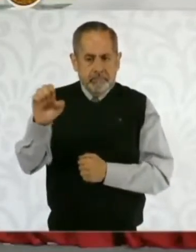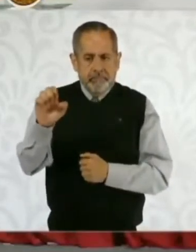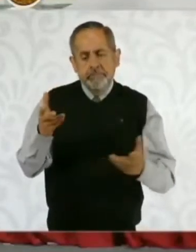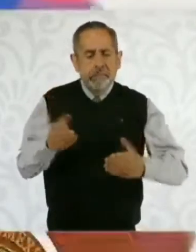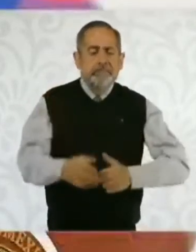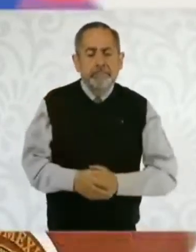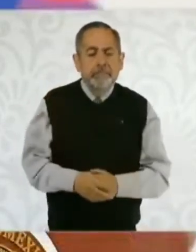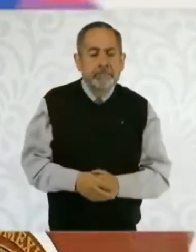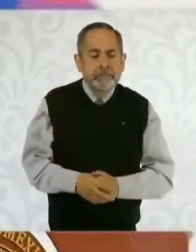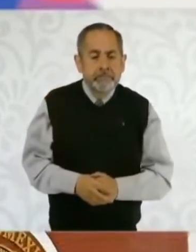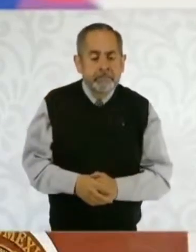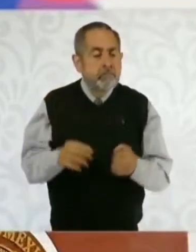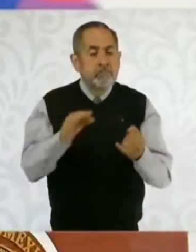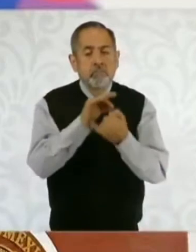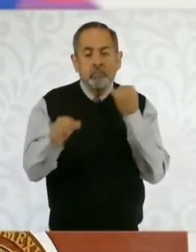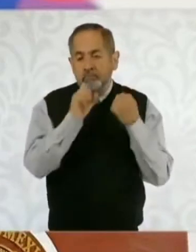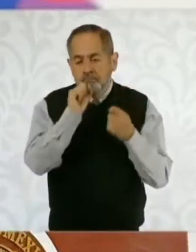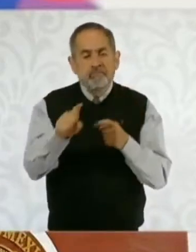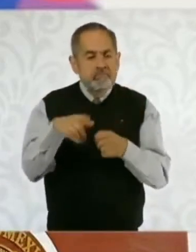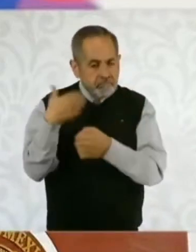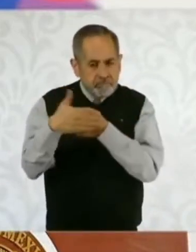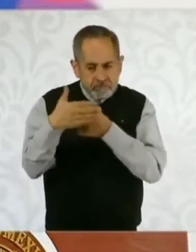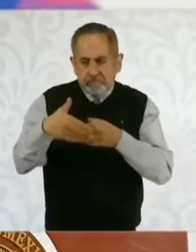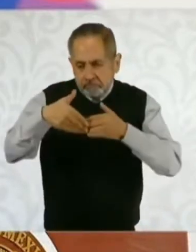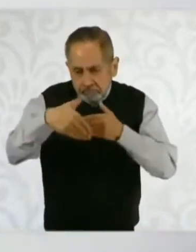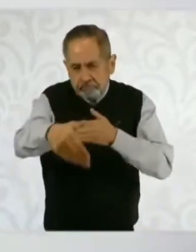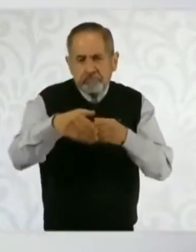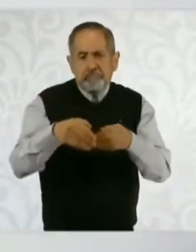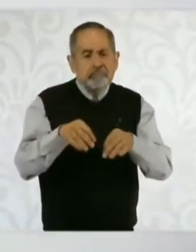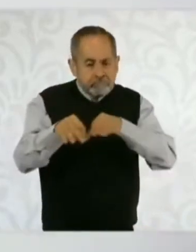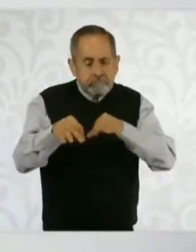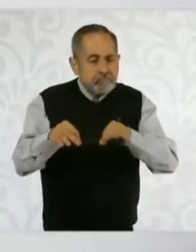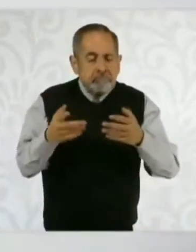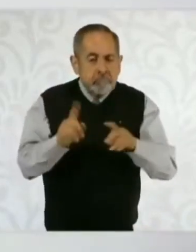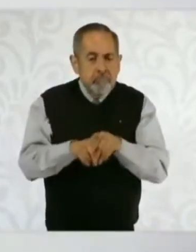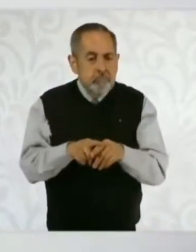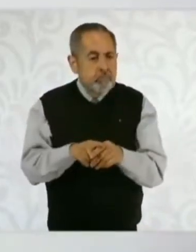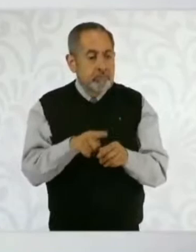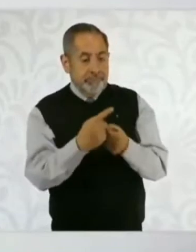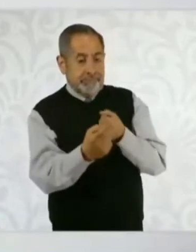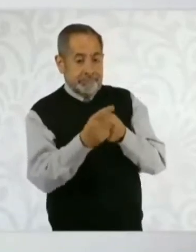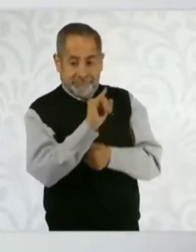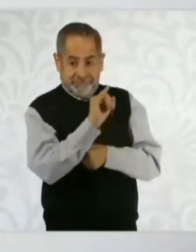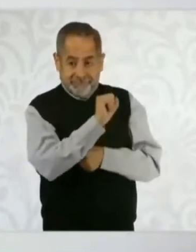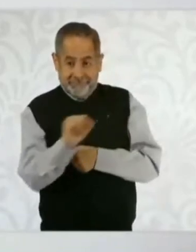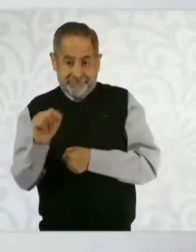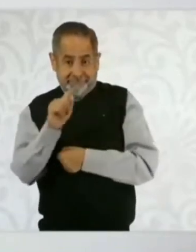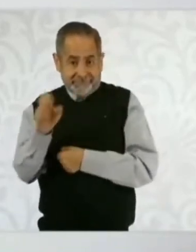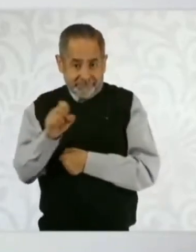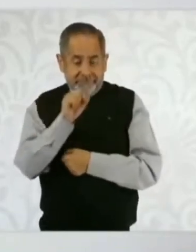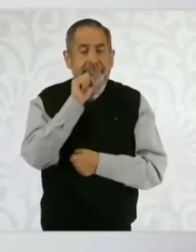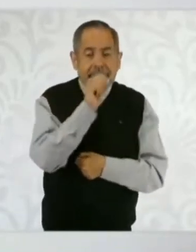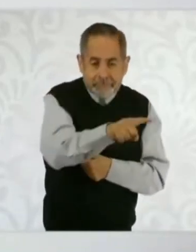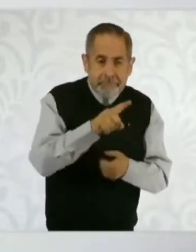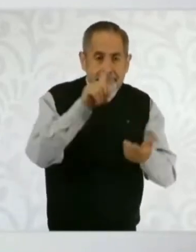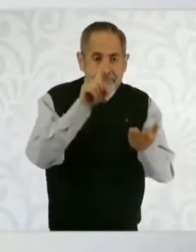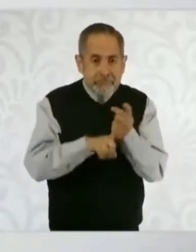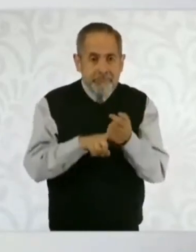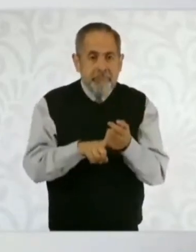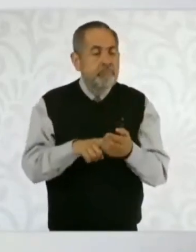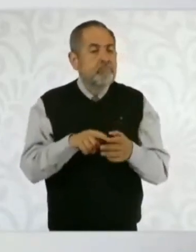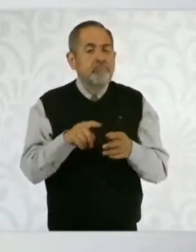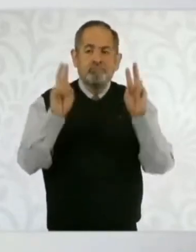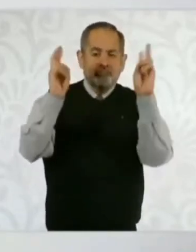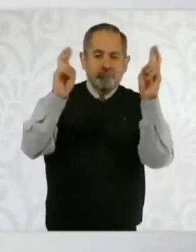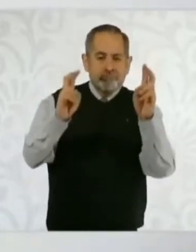que también vamos a trabajar para agregar al ISSSTE este gran programa que es la Clínica